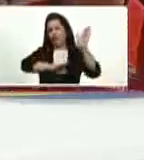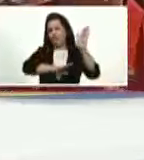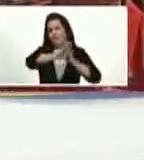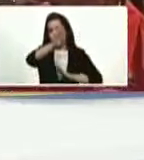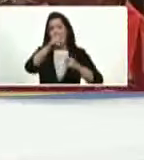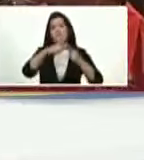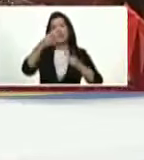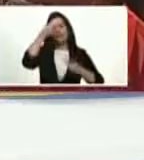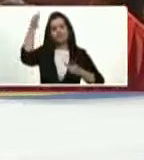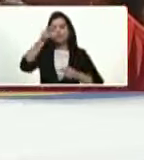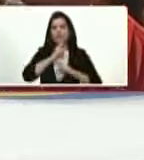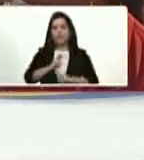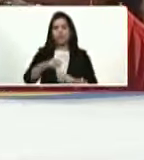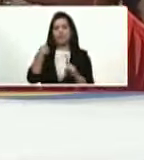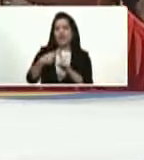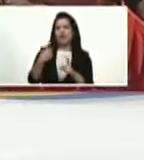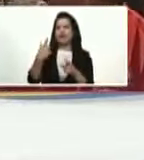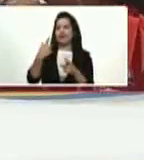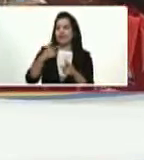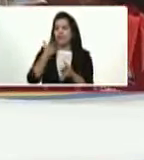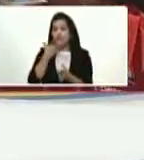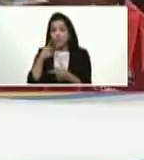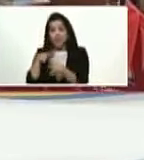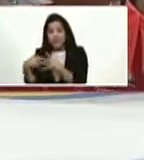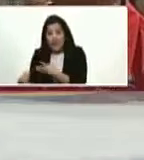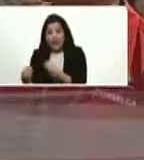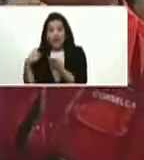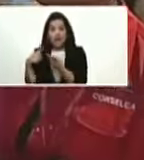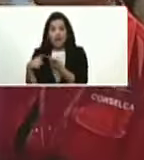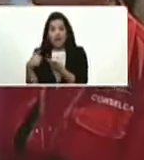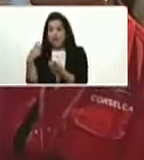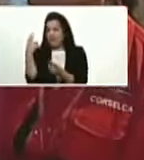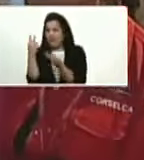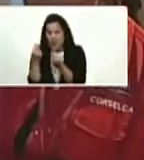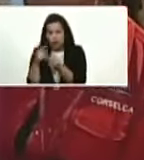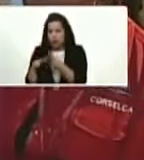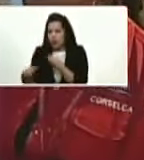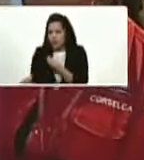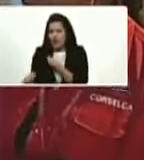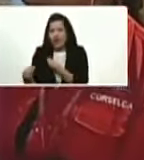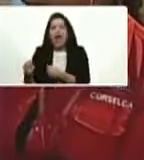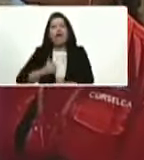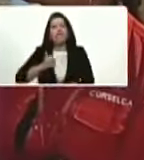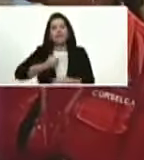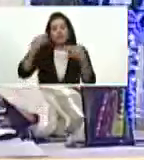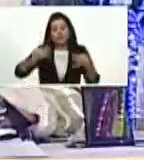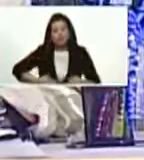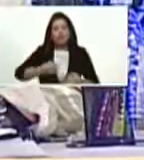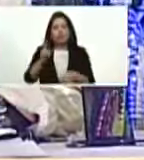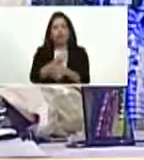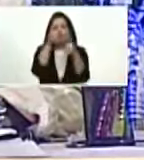eficiencia, en el uso de los recursos, en la sustentabilidad del funcionamiento económico.